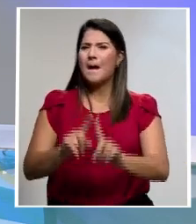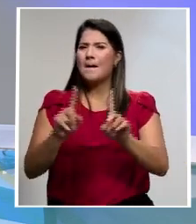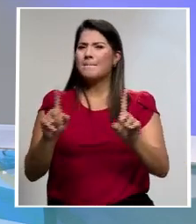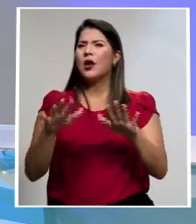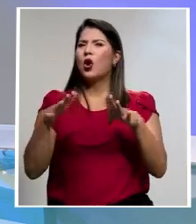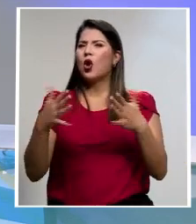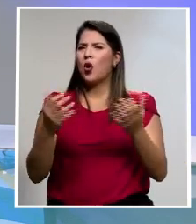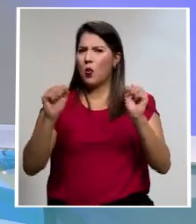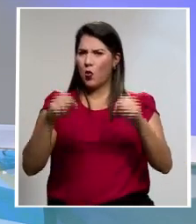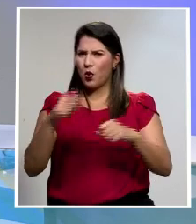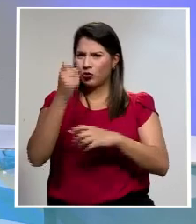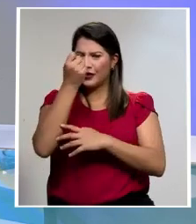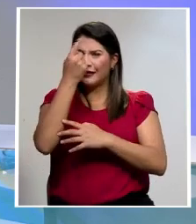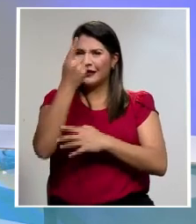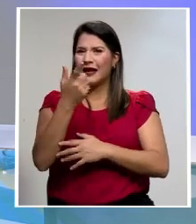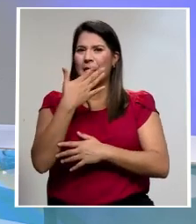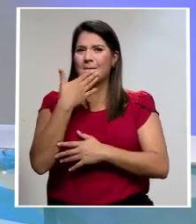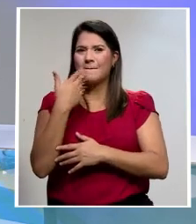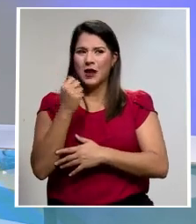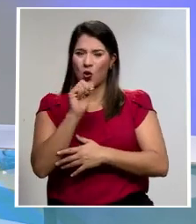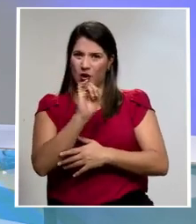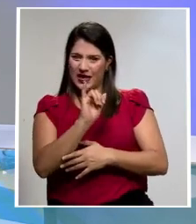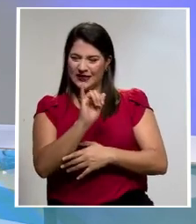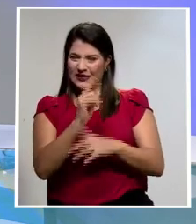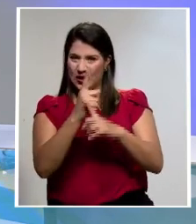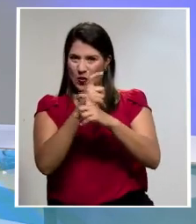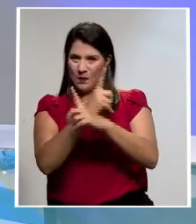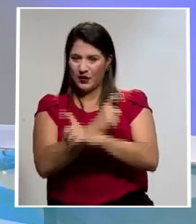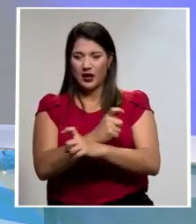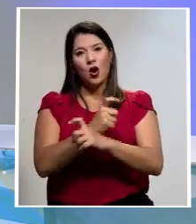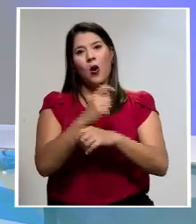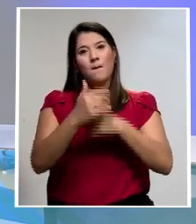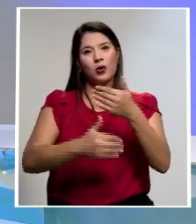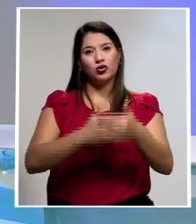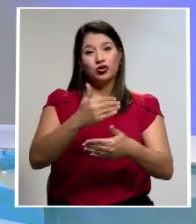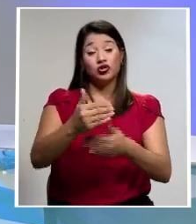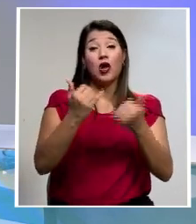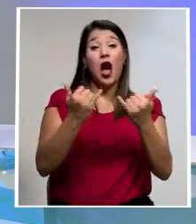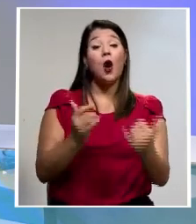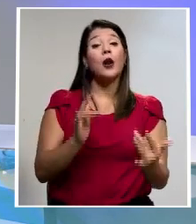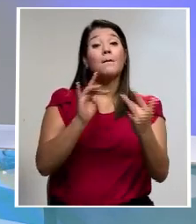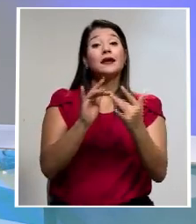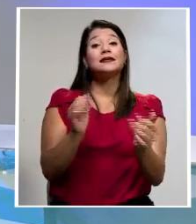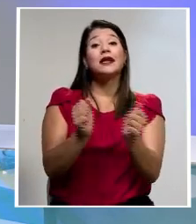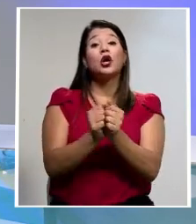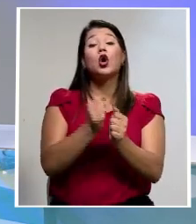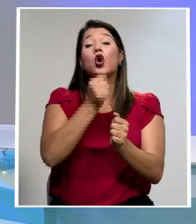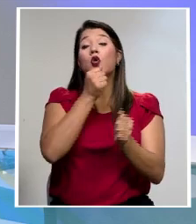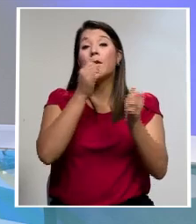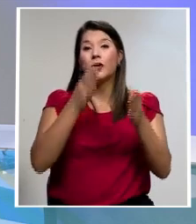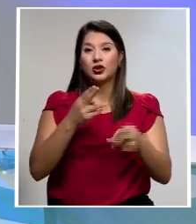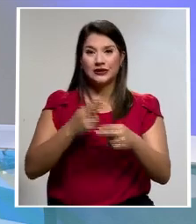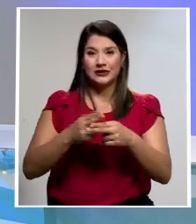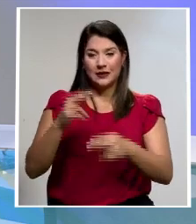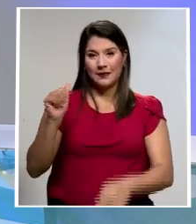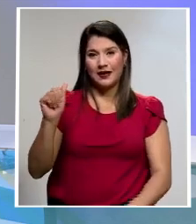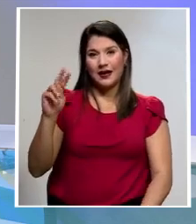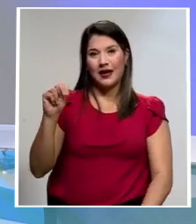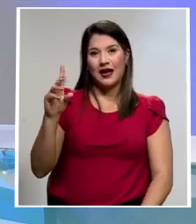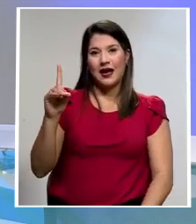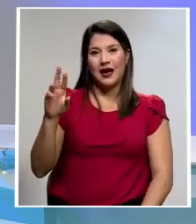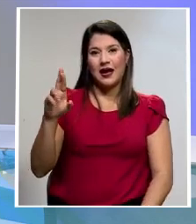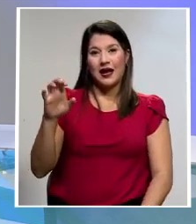entender mejor los detalles de este complejo proceso? Vamos a un pase con el periodista Andrés Ortiz, quien